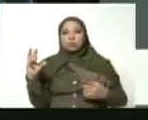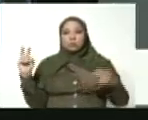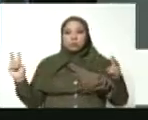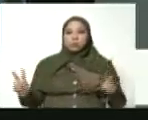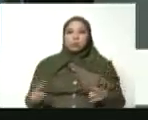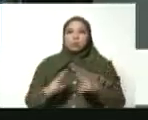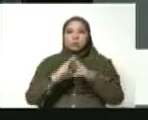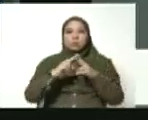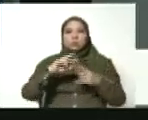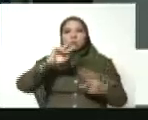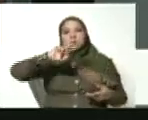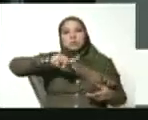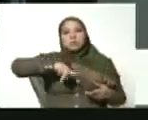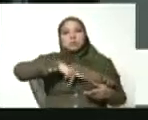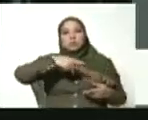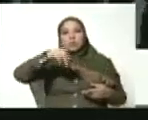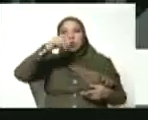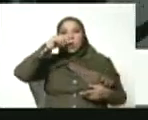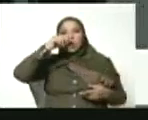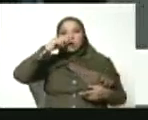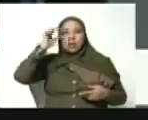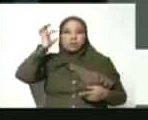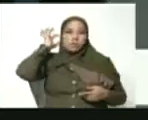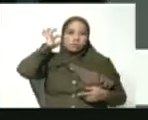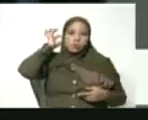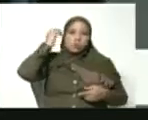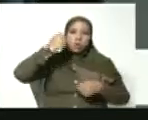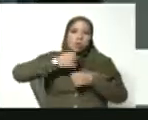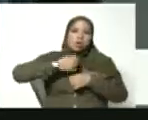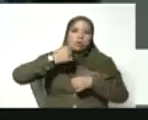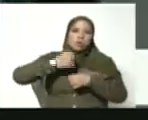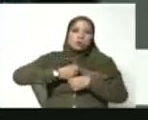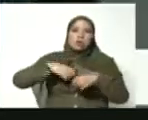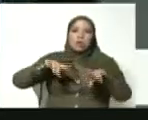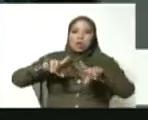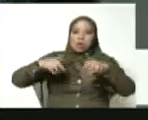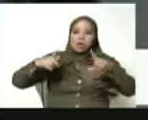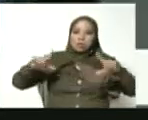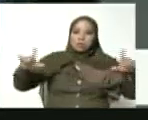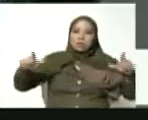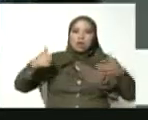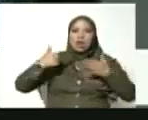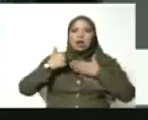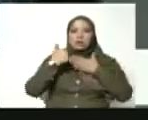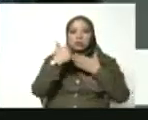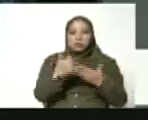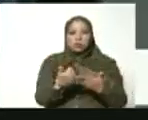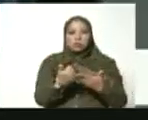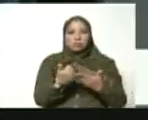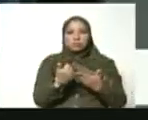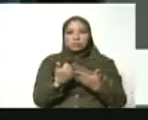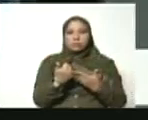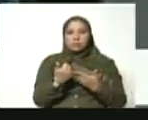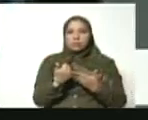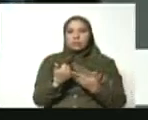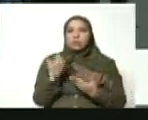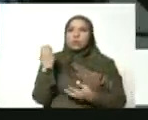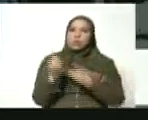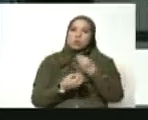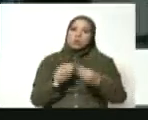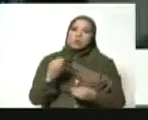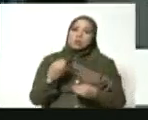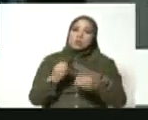entre poetas, hombres y mujeres que trabajan en el lenguaje, sirve para reflexionar precisamente en este sentido.